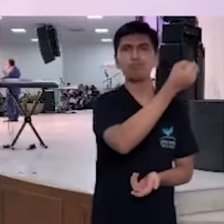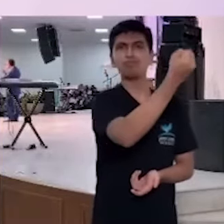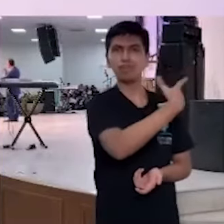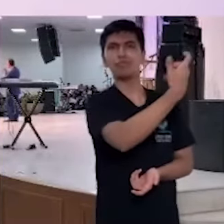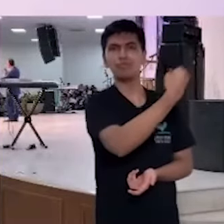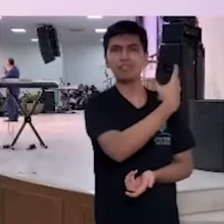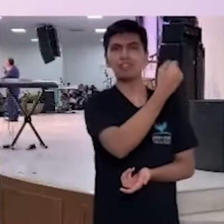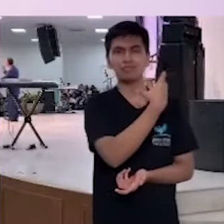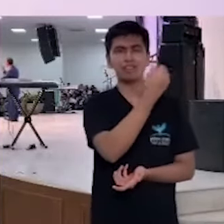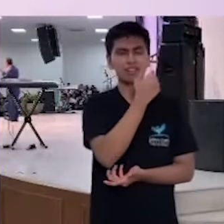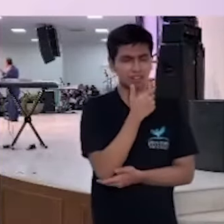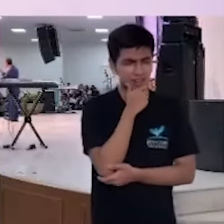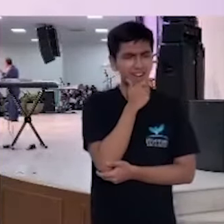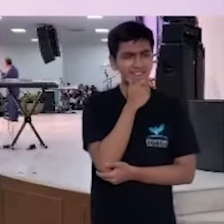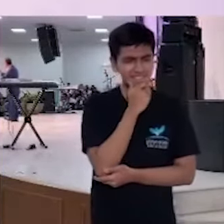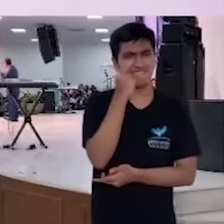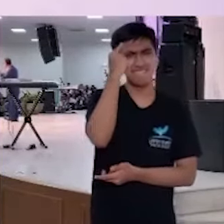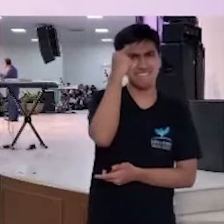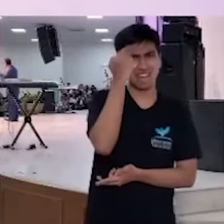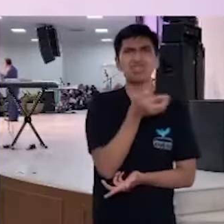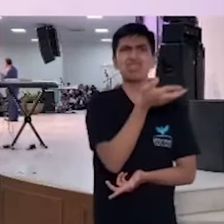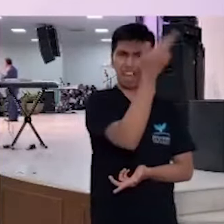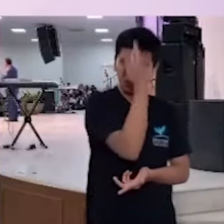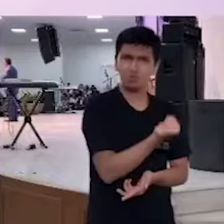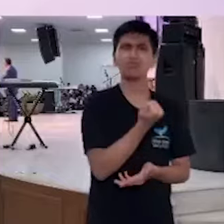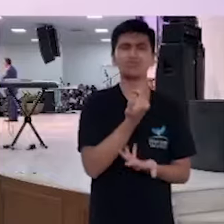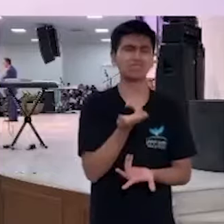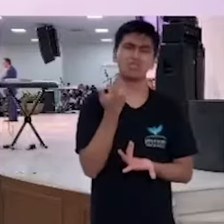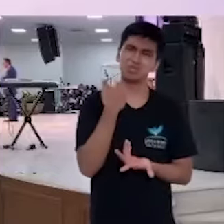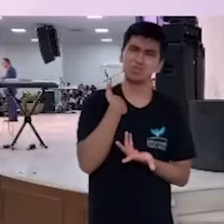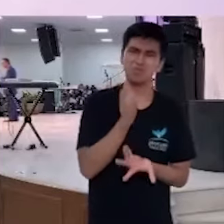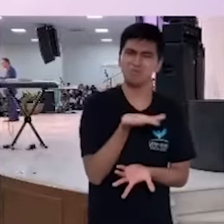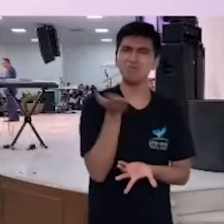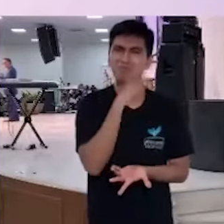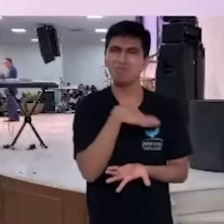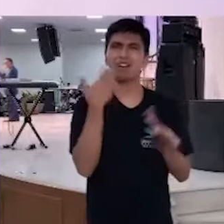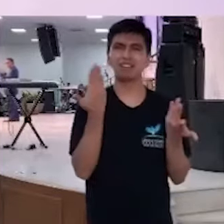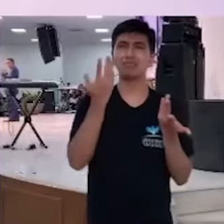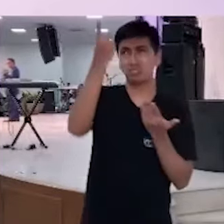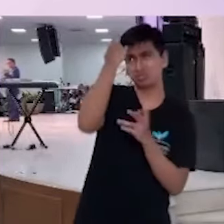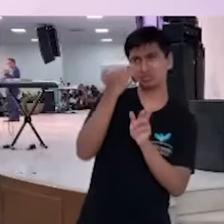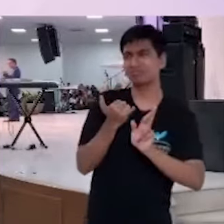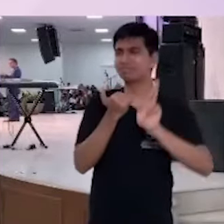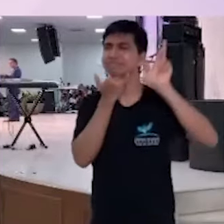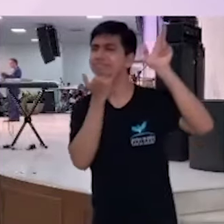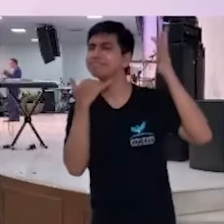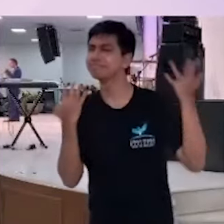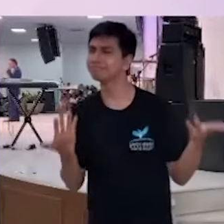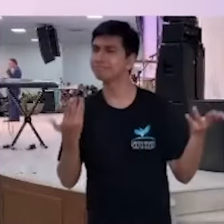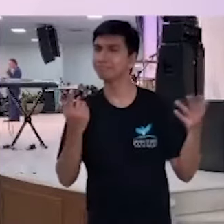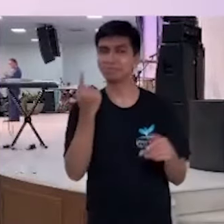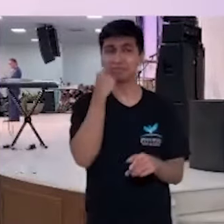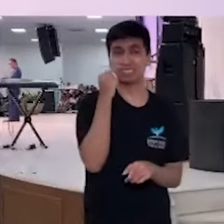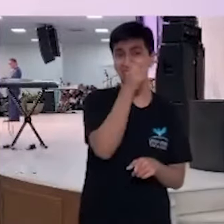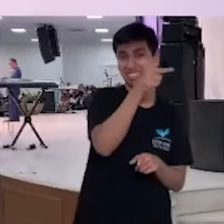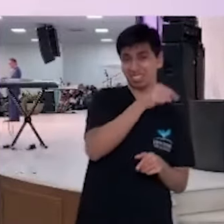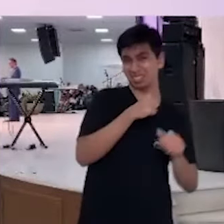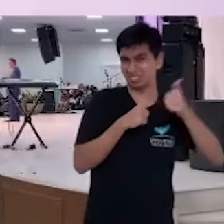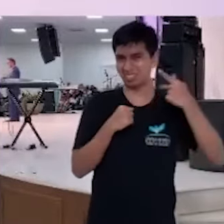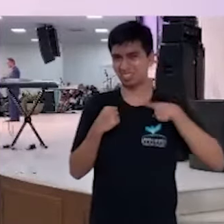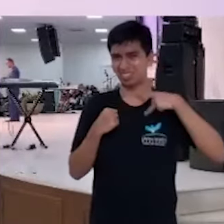qué? Porque aceptó la exhortación. A David no fue a Natán, él no le dijo, oye, vengo a confesar un